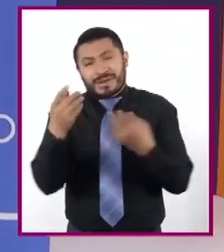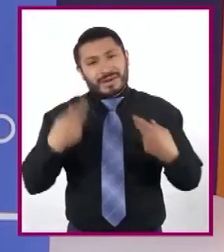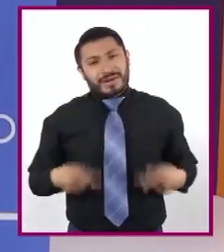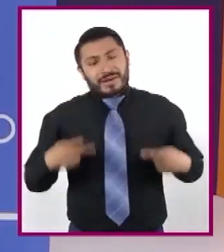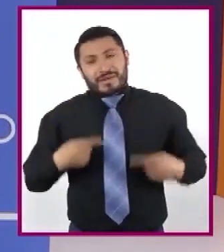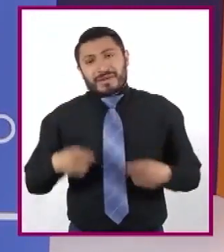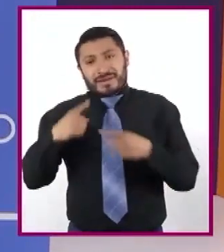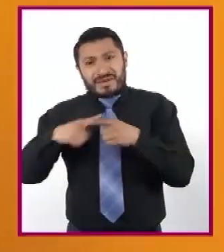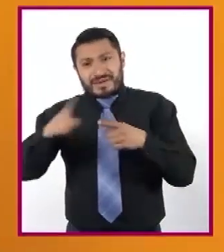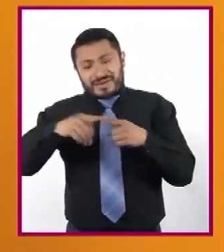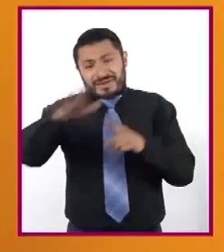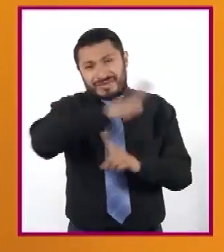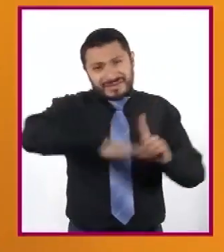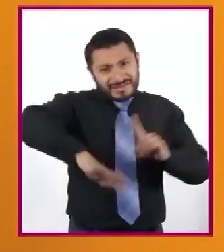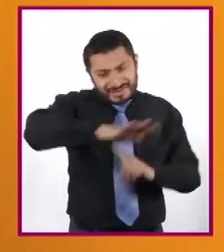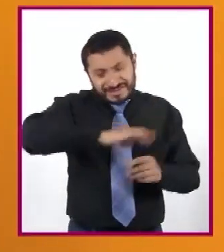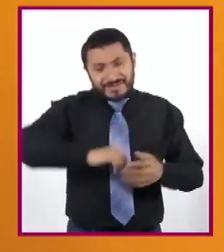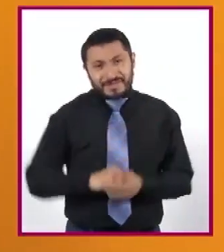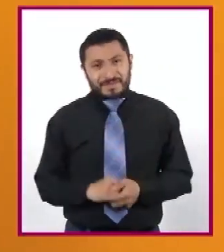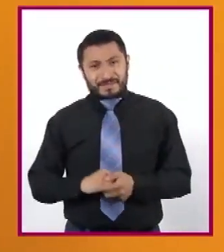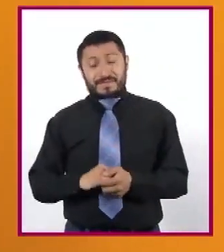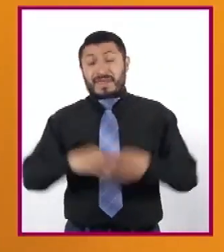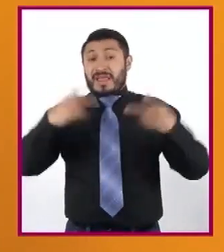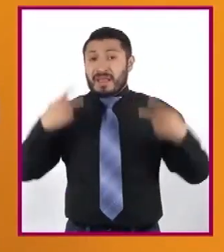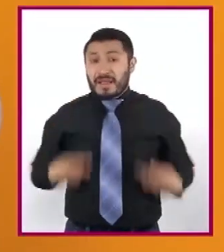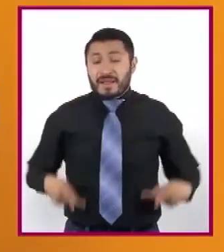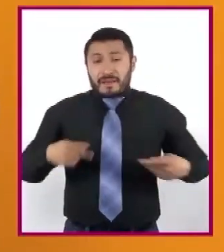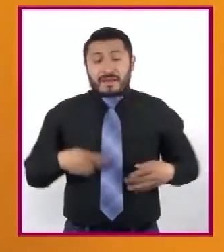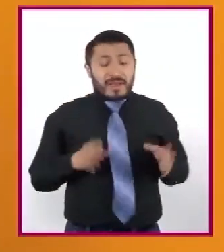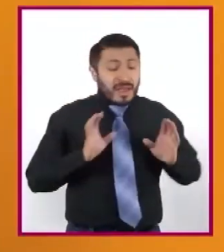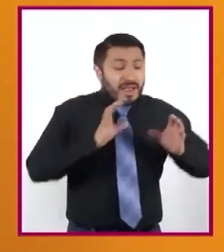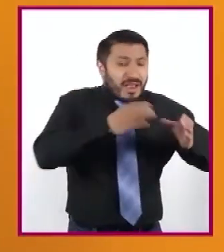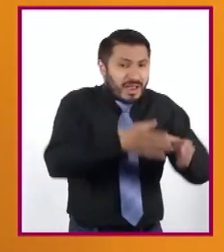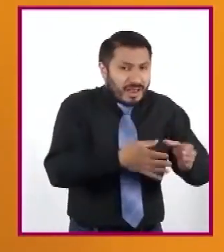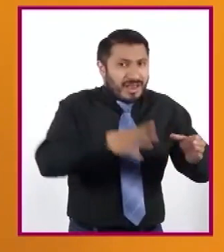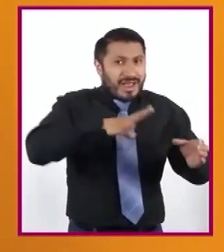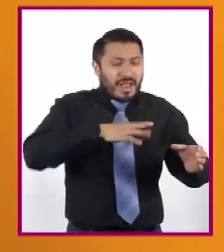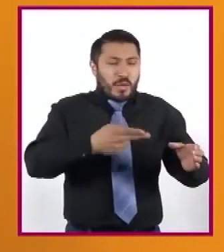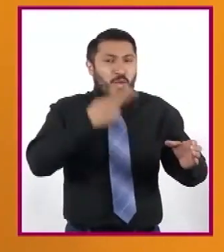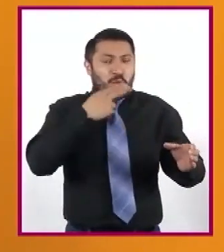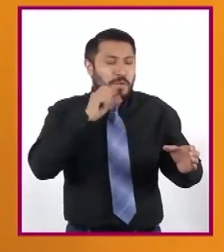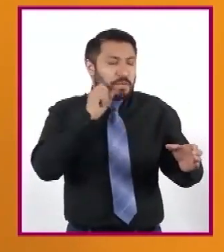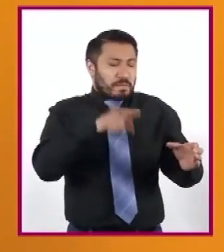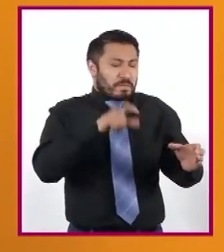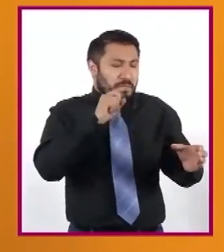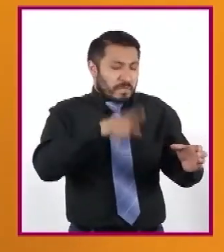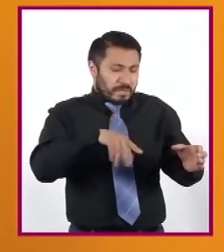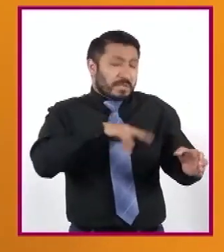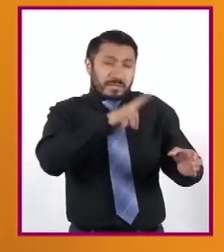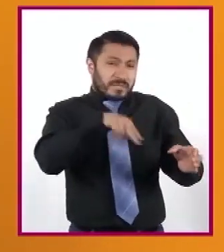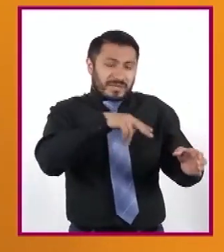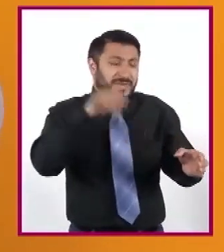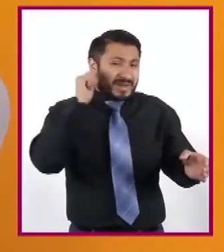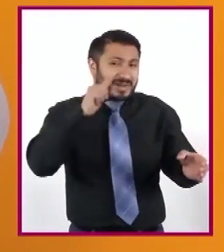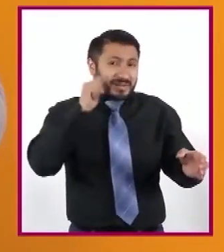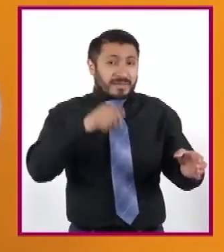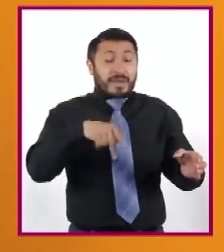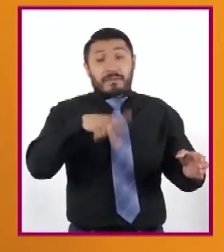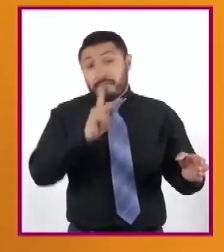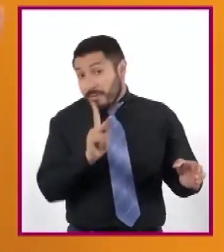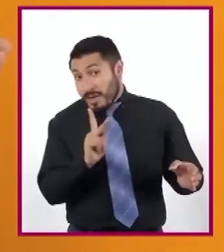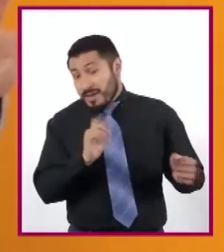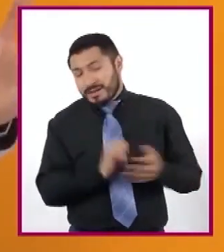región. Las personas de una comunidad suelen usar una misma variante del español. No